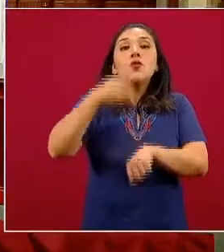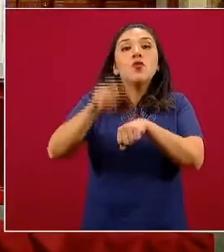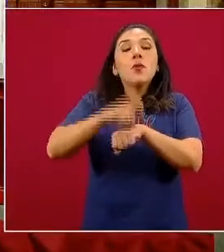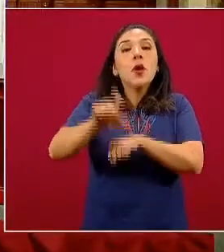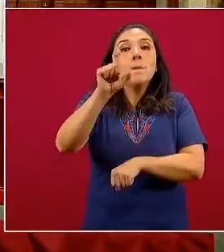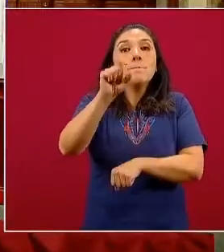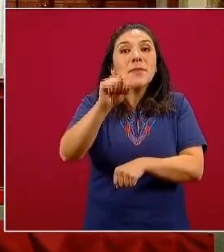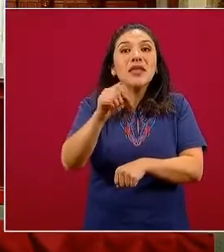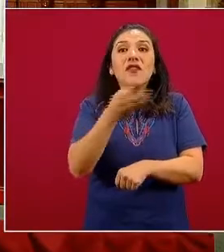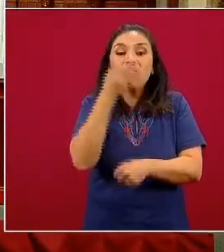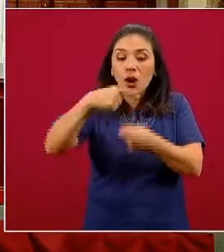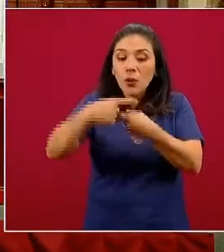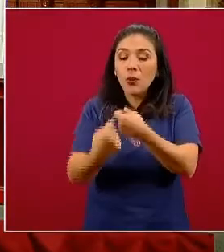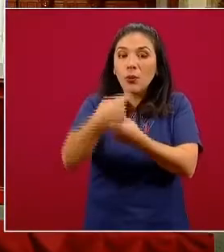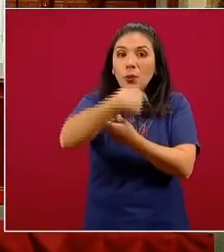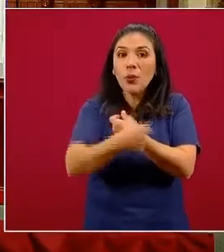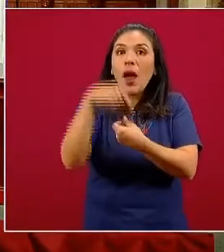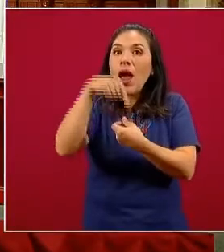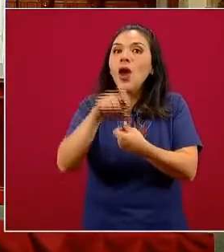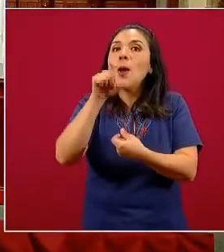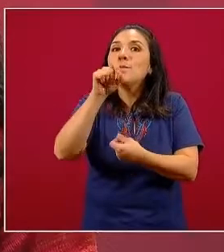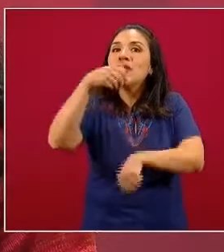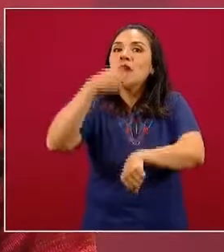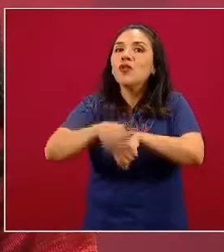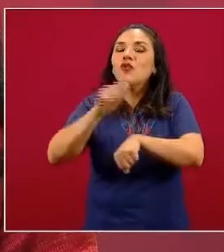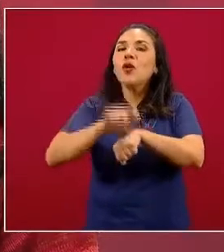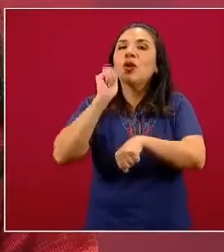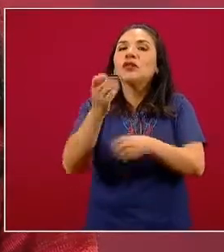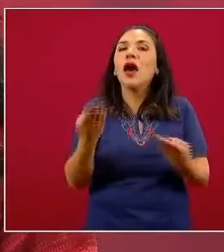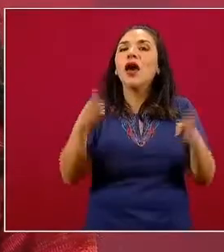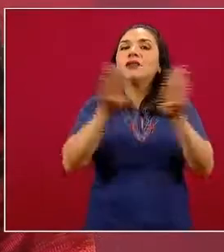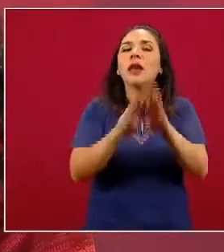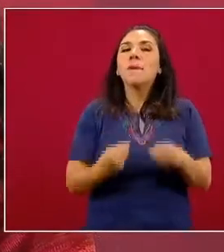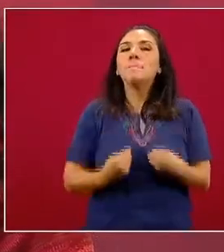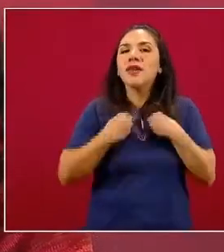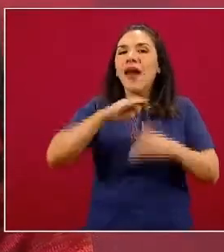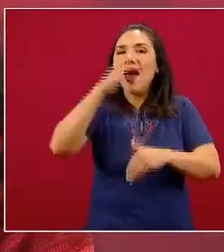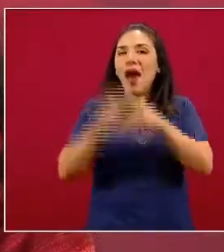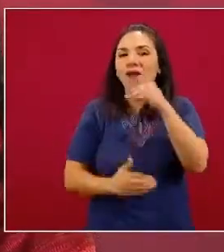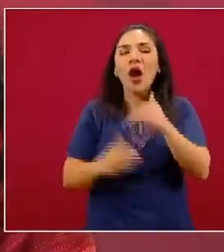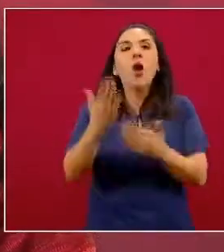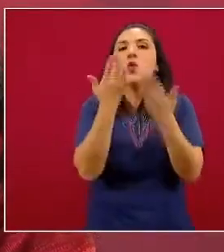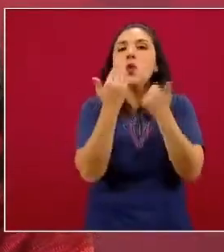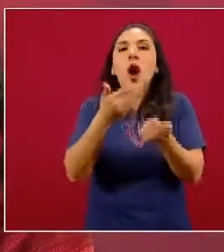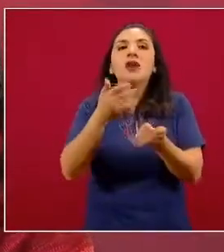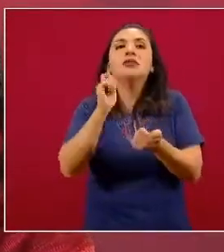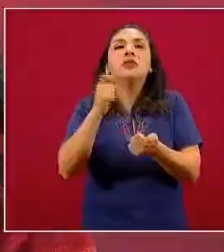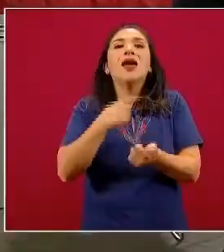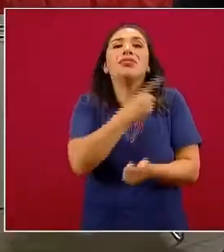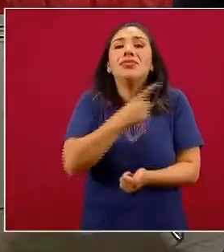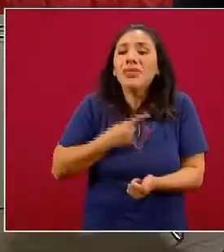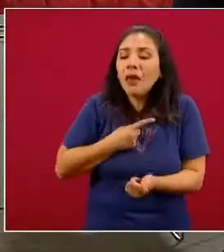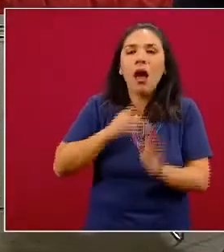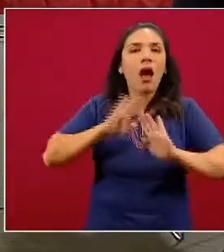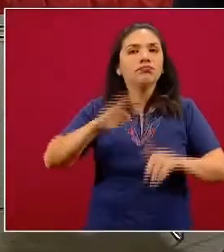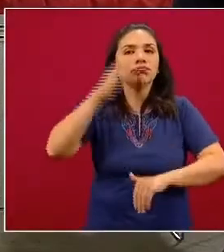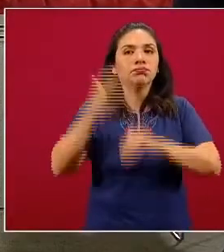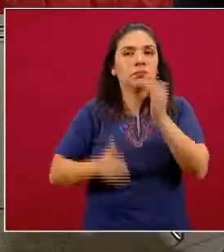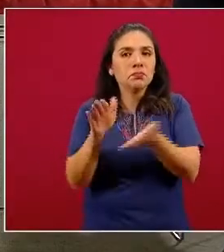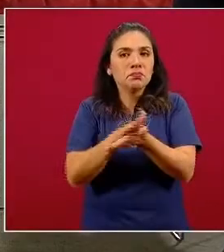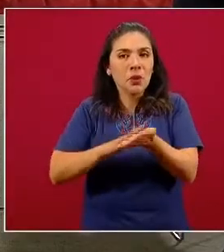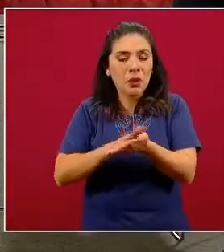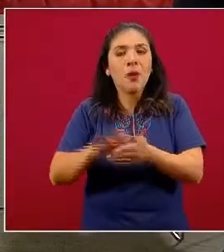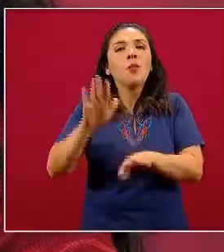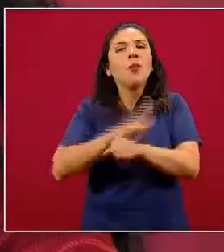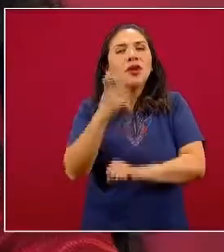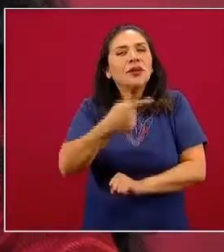número perfecto, es el número donde se cierra la vida y en donde no queda ninguna cuenta por saldar. Por eso esta flor